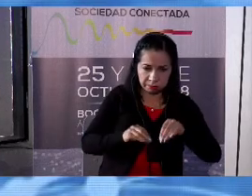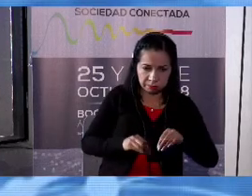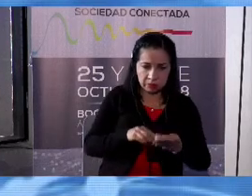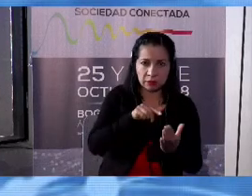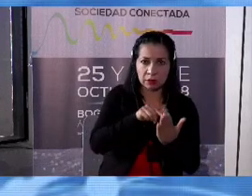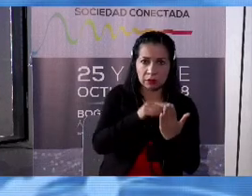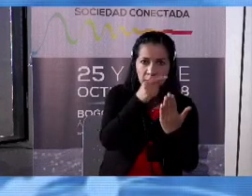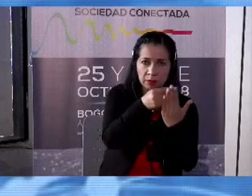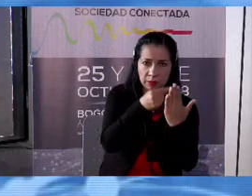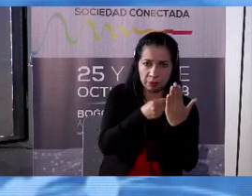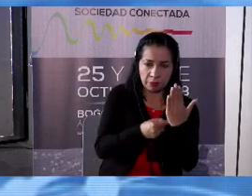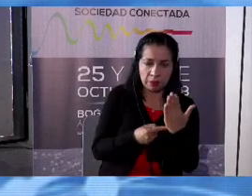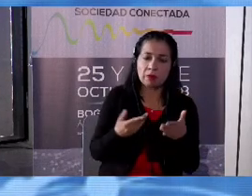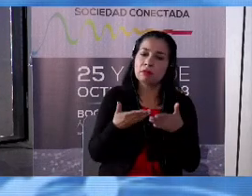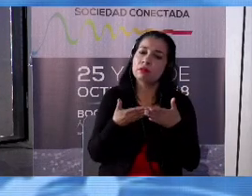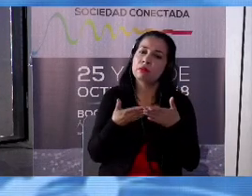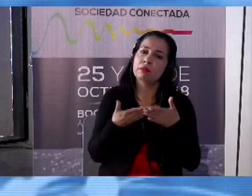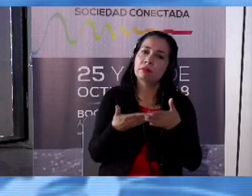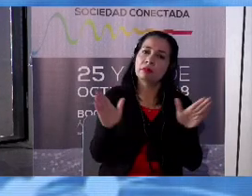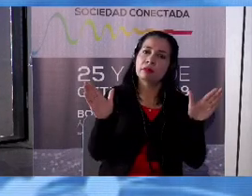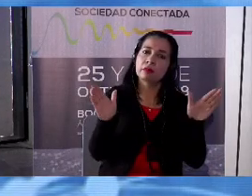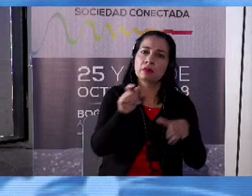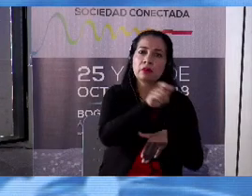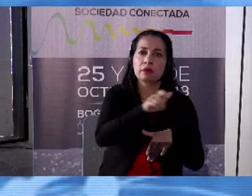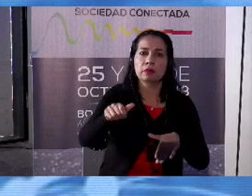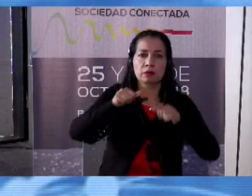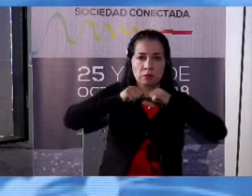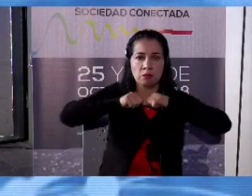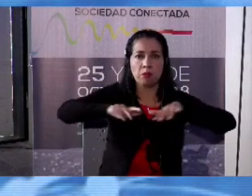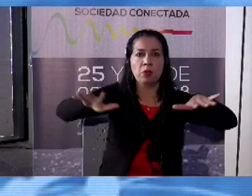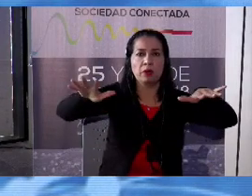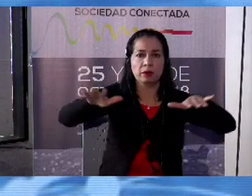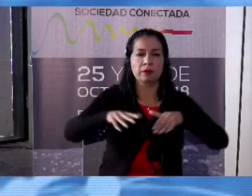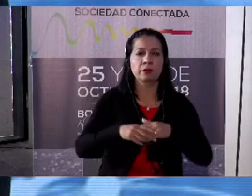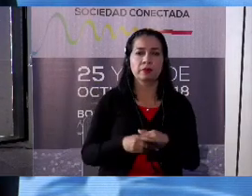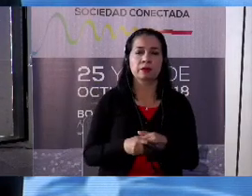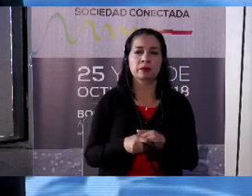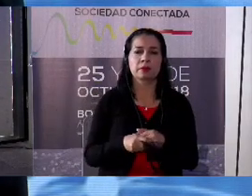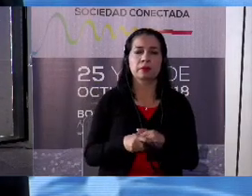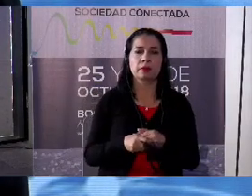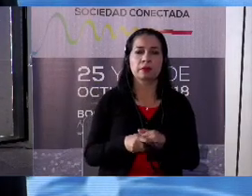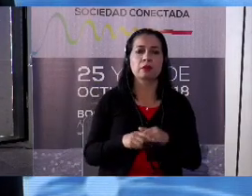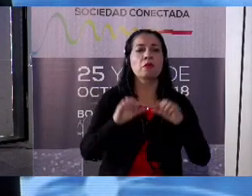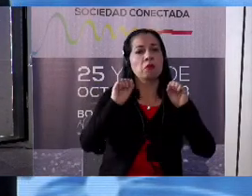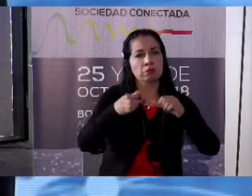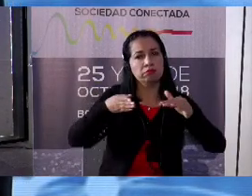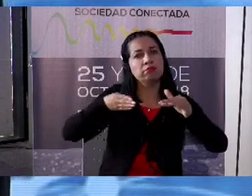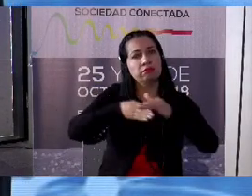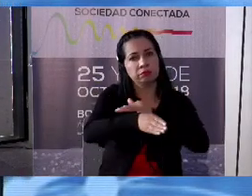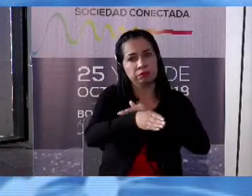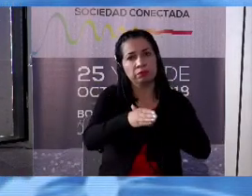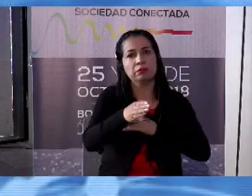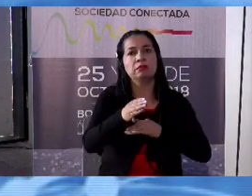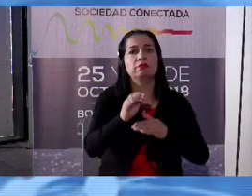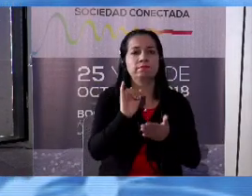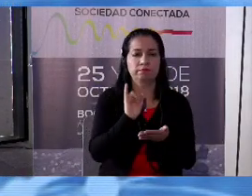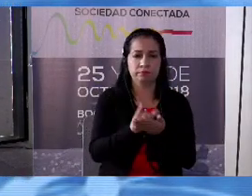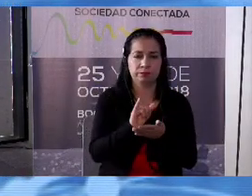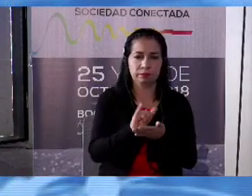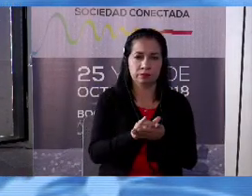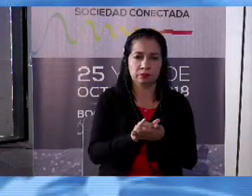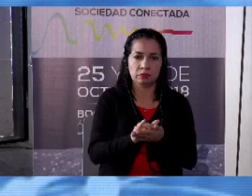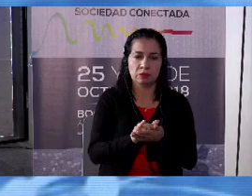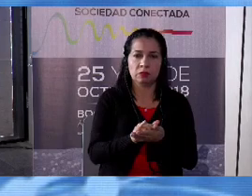datos abierto al público pueden entrar a este